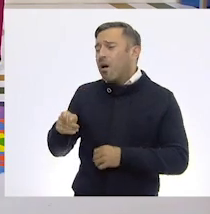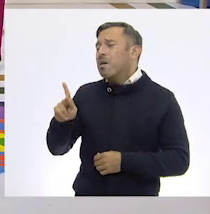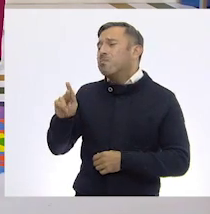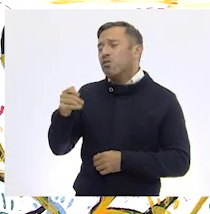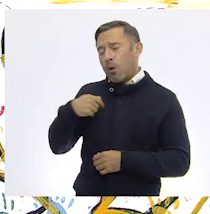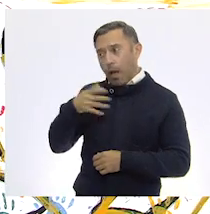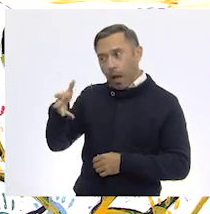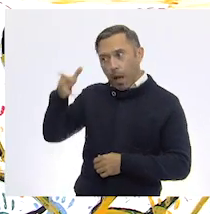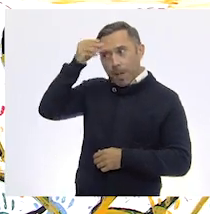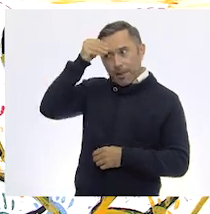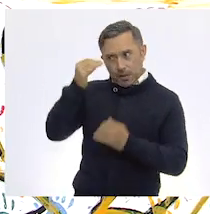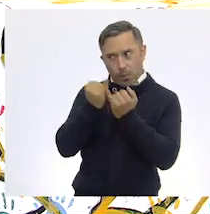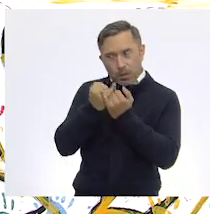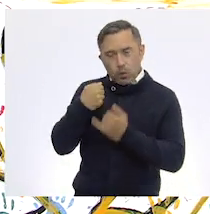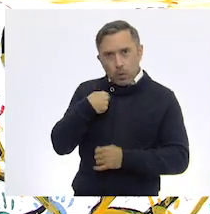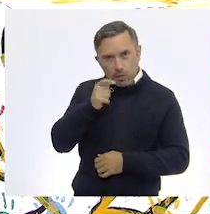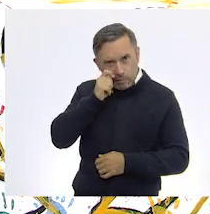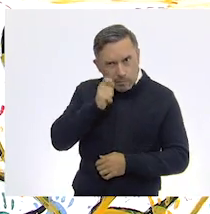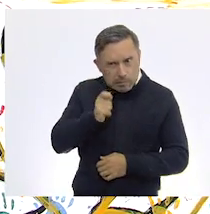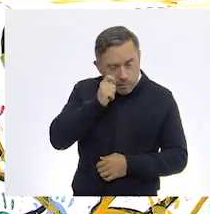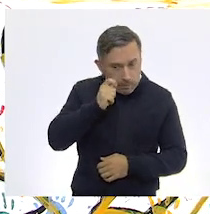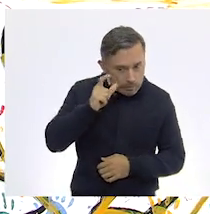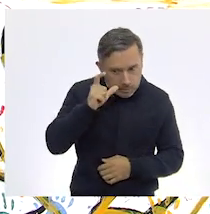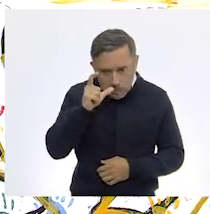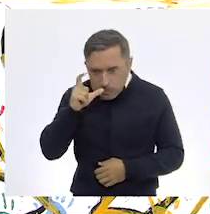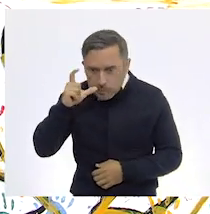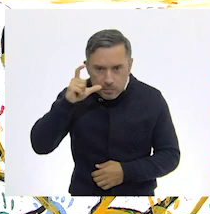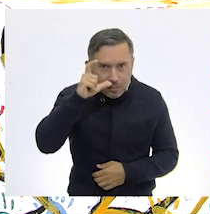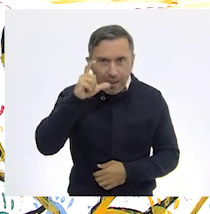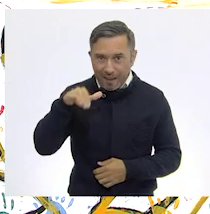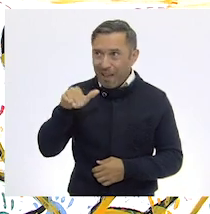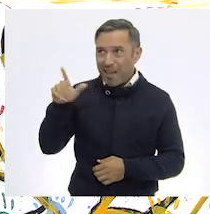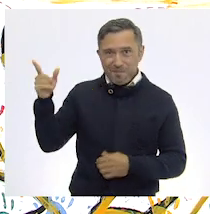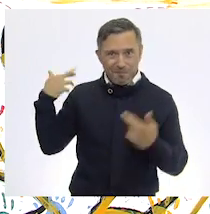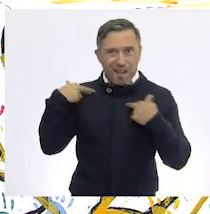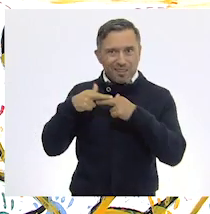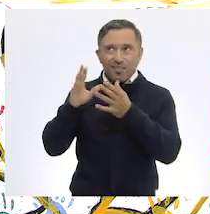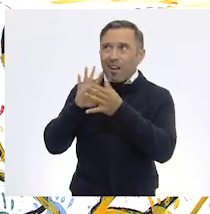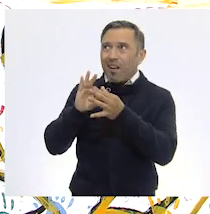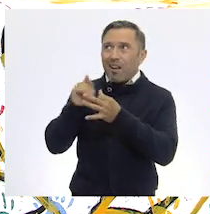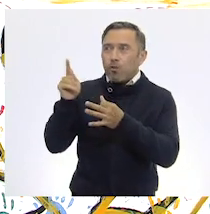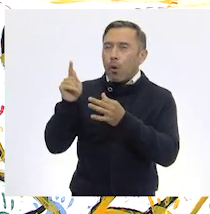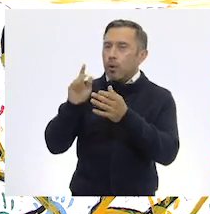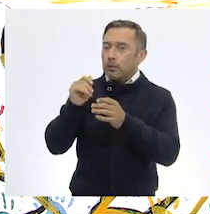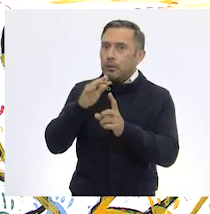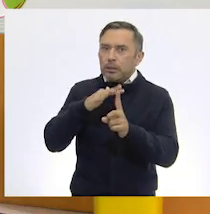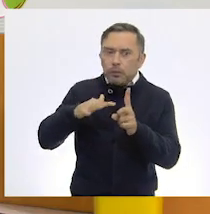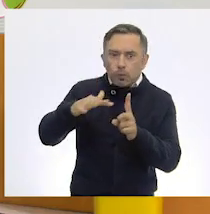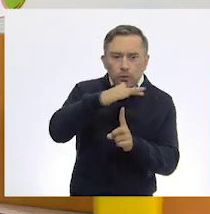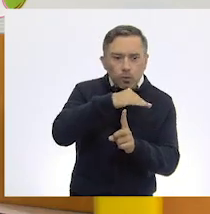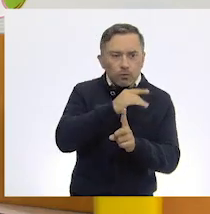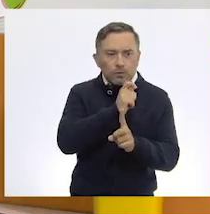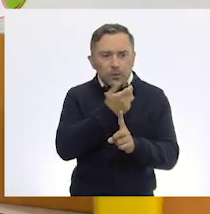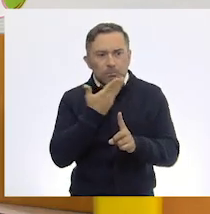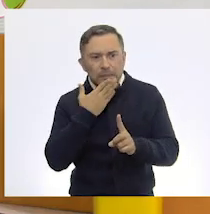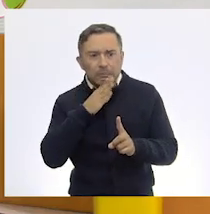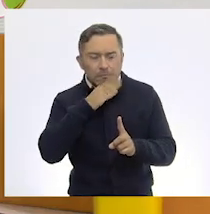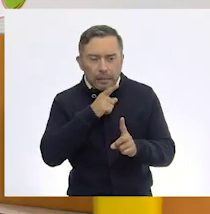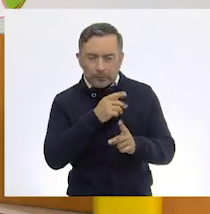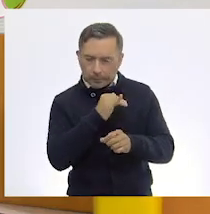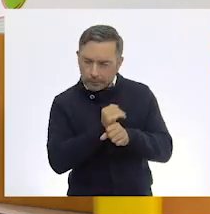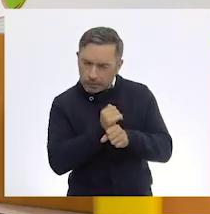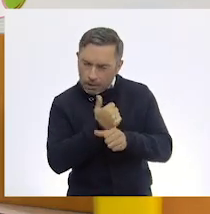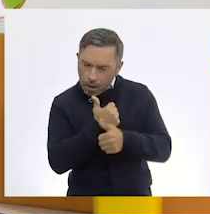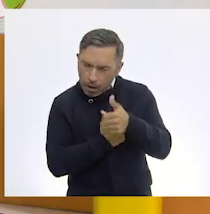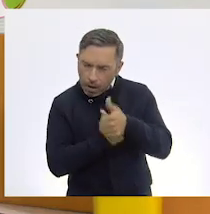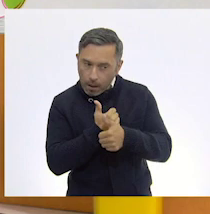perderme ningún detalle, como nos dice la maestra Ale, y poder resolver correctamente estas situaciones. ¡Claro! Así es, Alexia y Panchito.